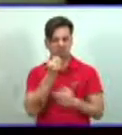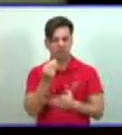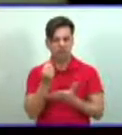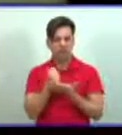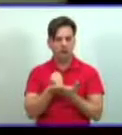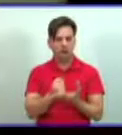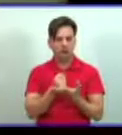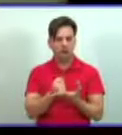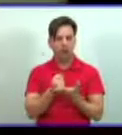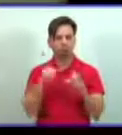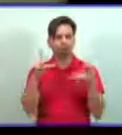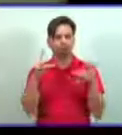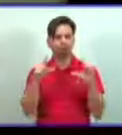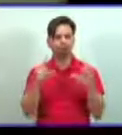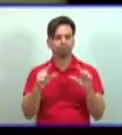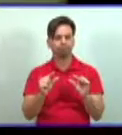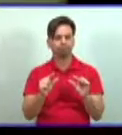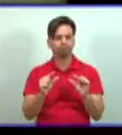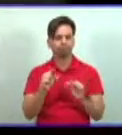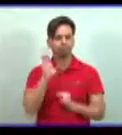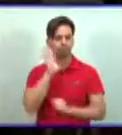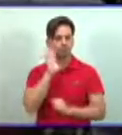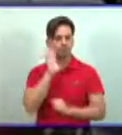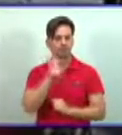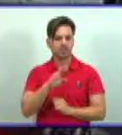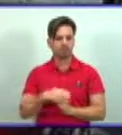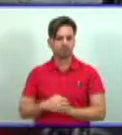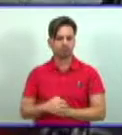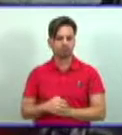los efectos contaminantes de la atmósfera.